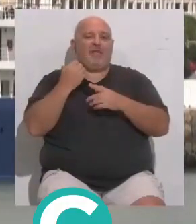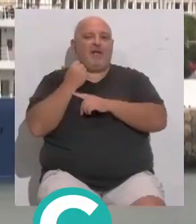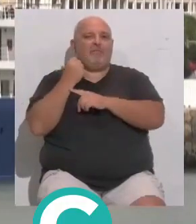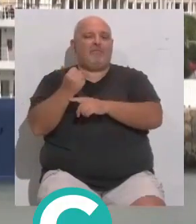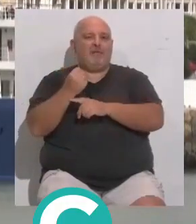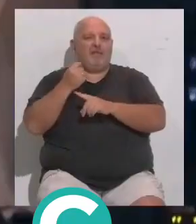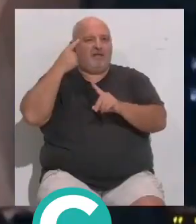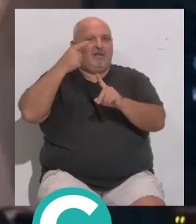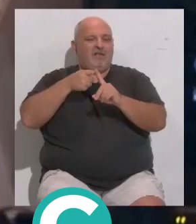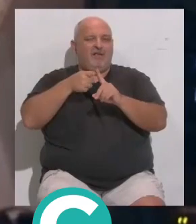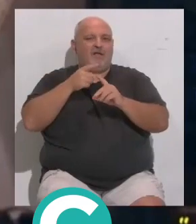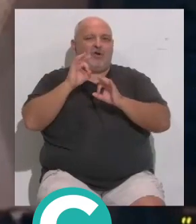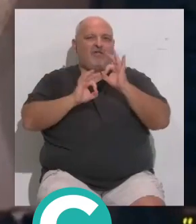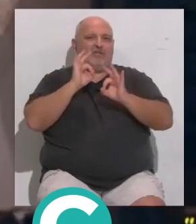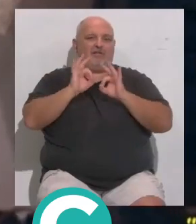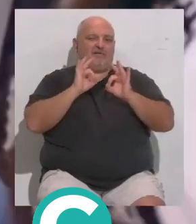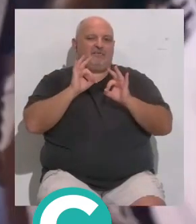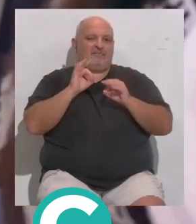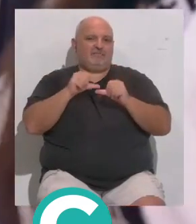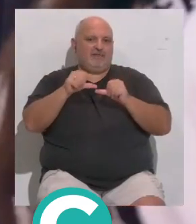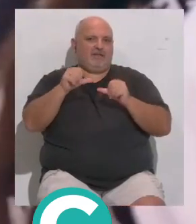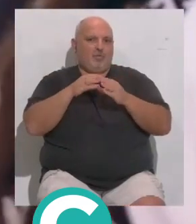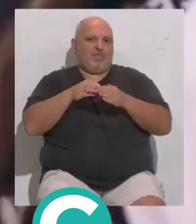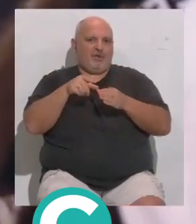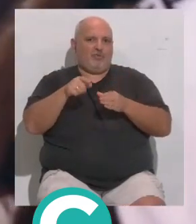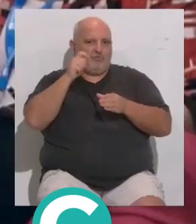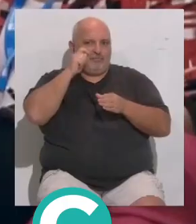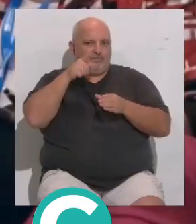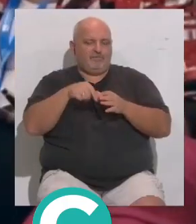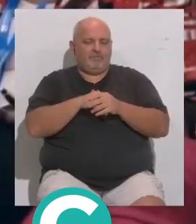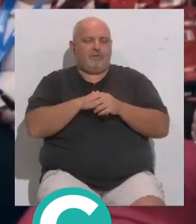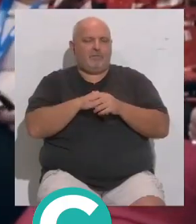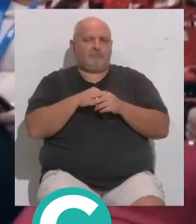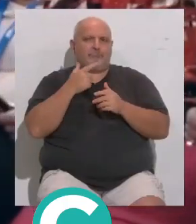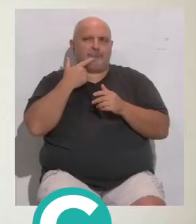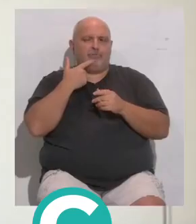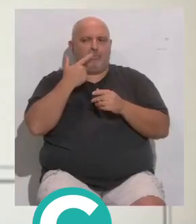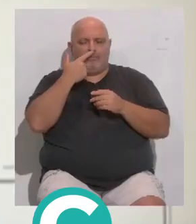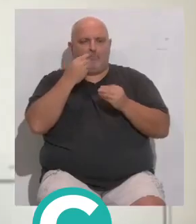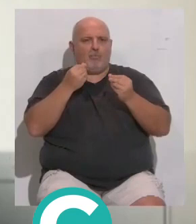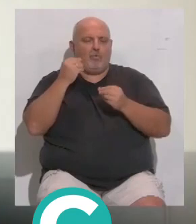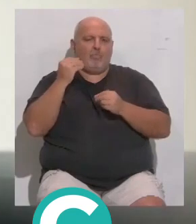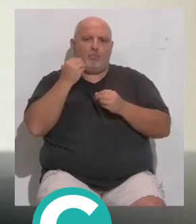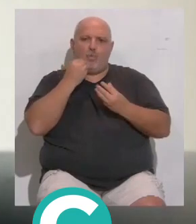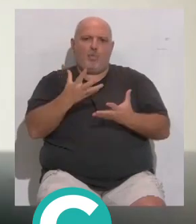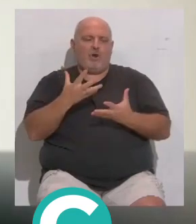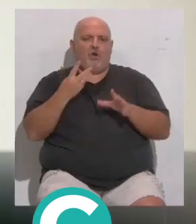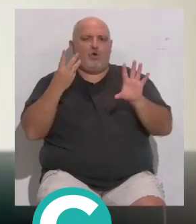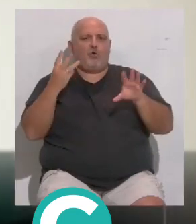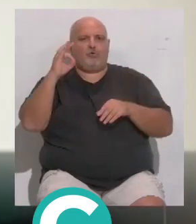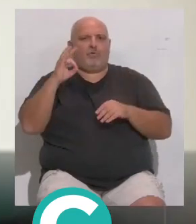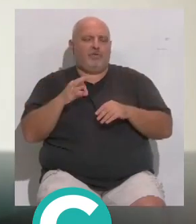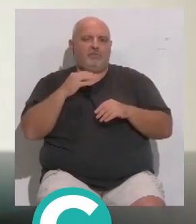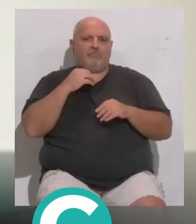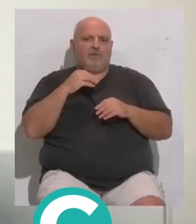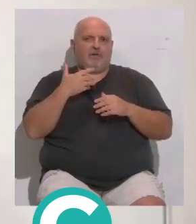tener los destinos de las sedes organizadoras de estos eventos. La previsión es muy buena, la previsión es de un aumento en torno a un 8%,